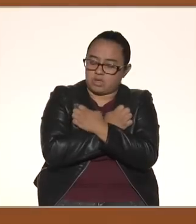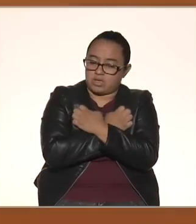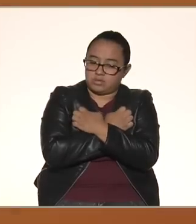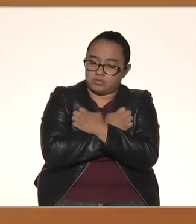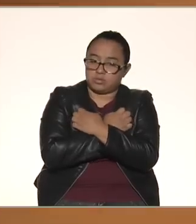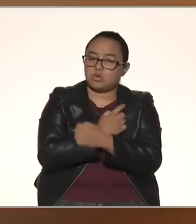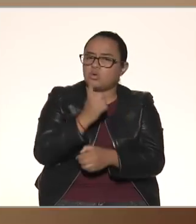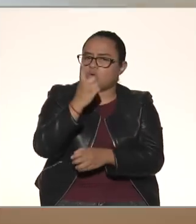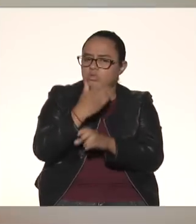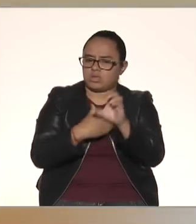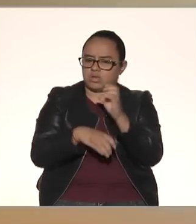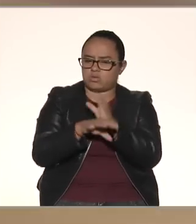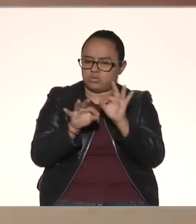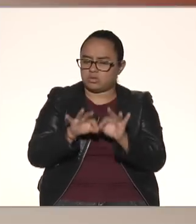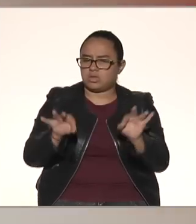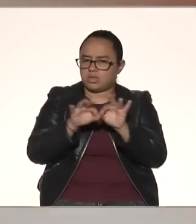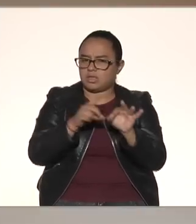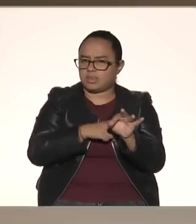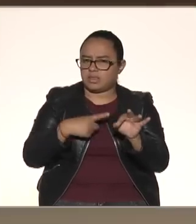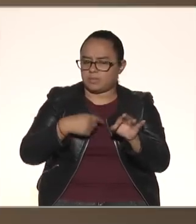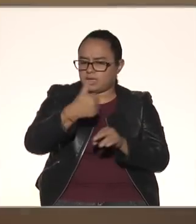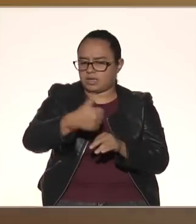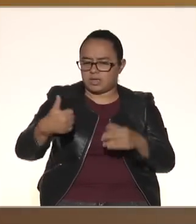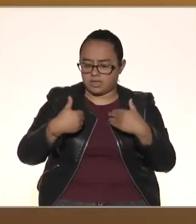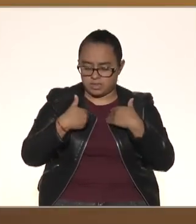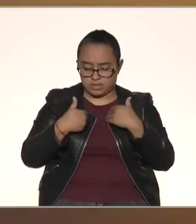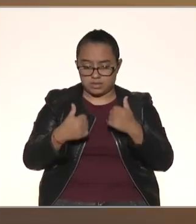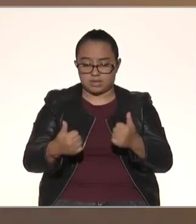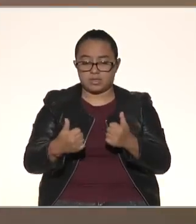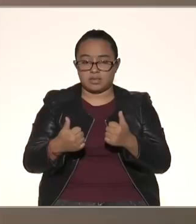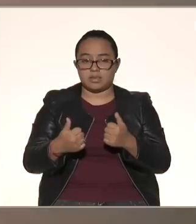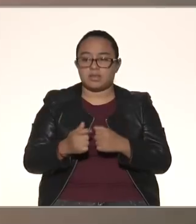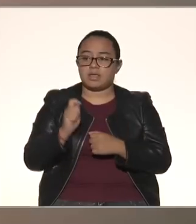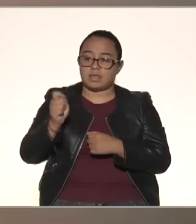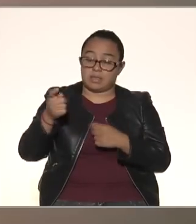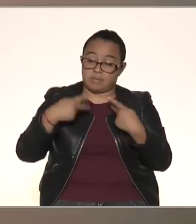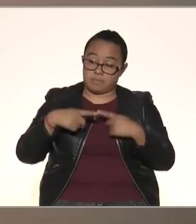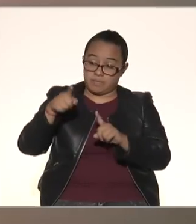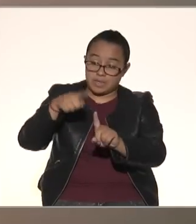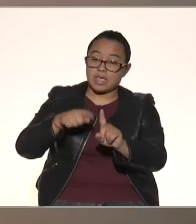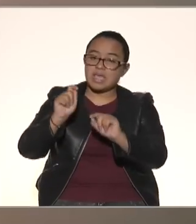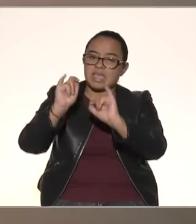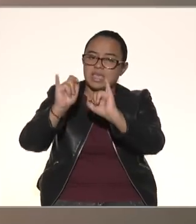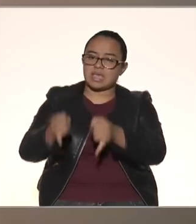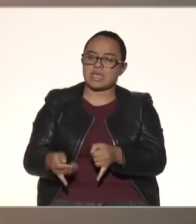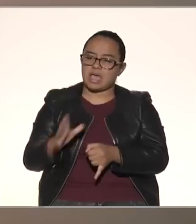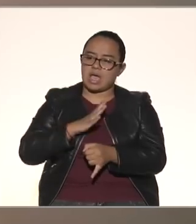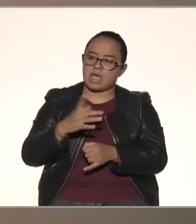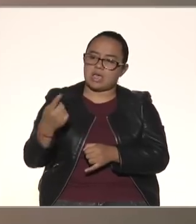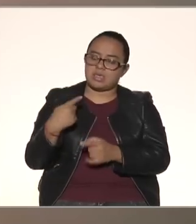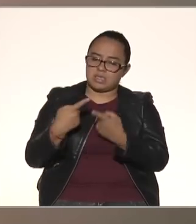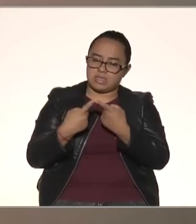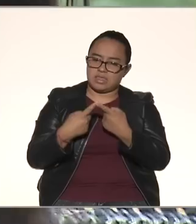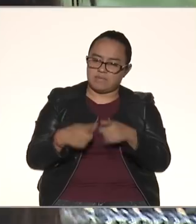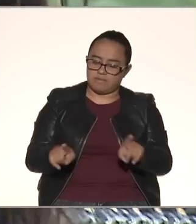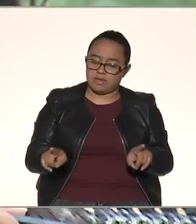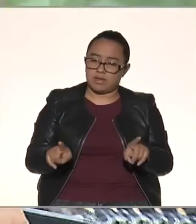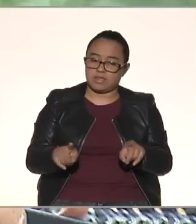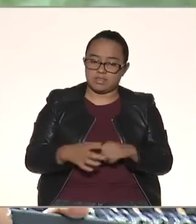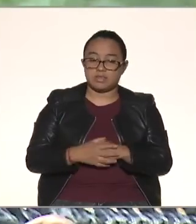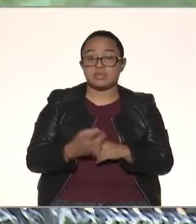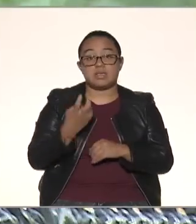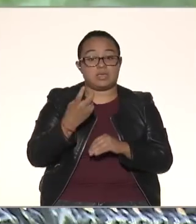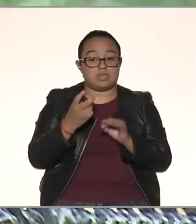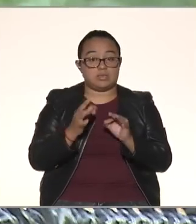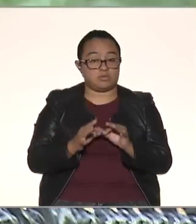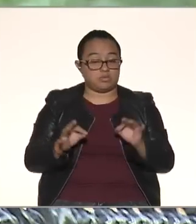Una cosa importante es que tenemos que entender que cada misma la pareja es un individuo, es una persona con una diferenciación con respecto a nosotros. Esto es